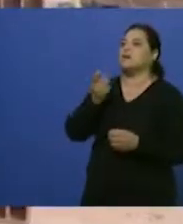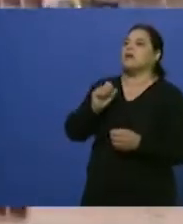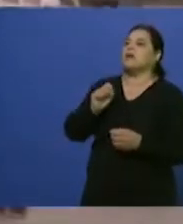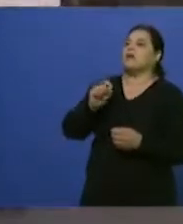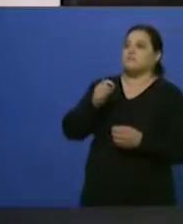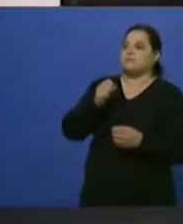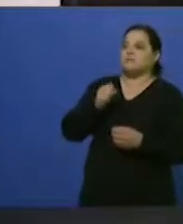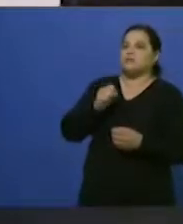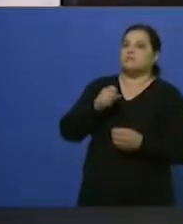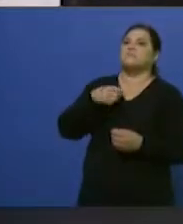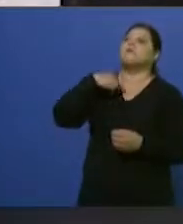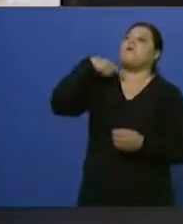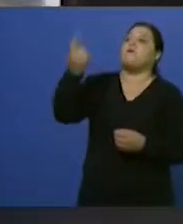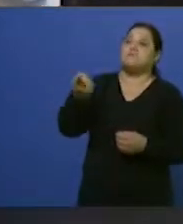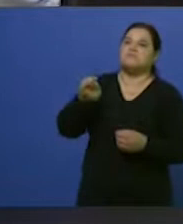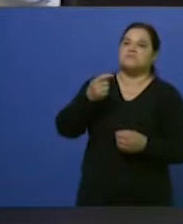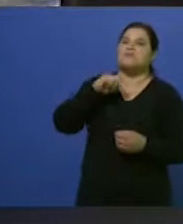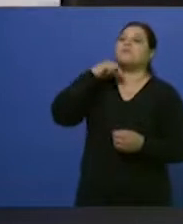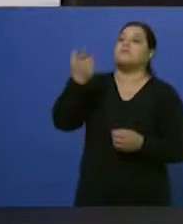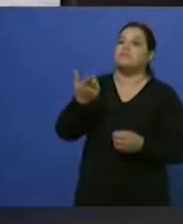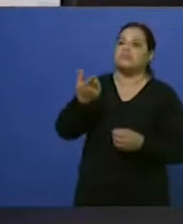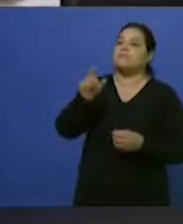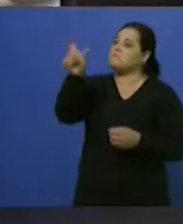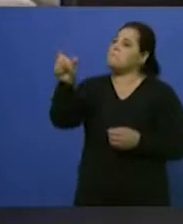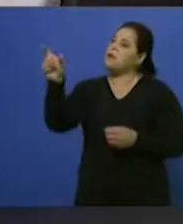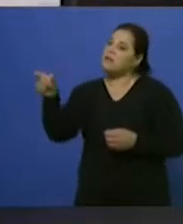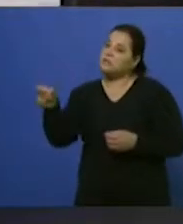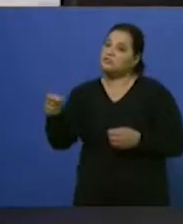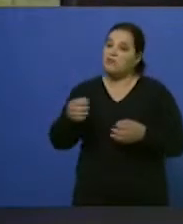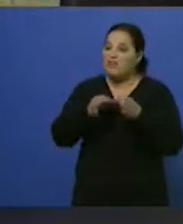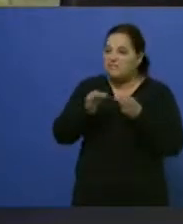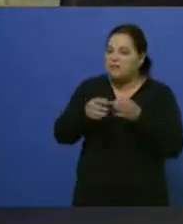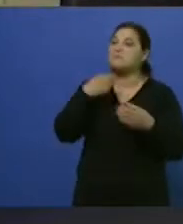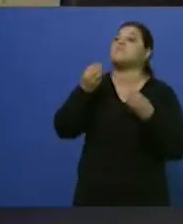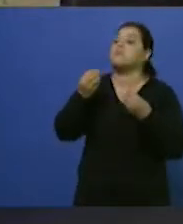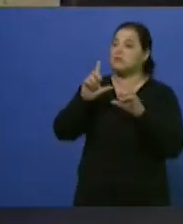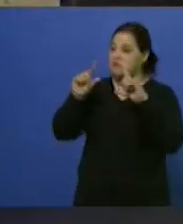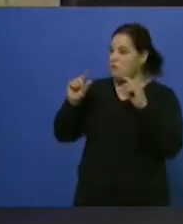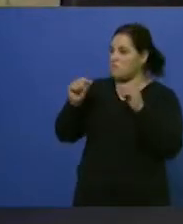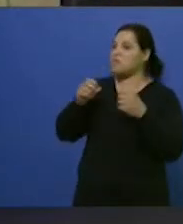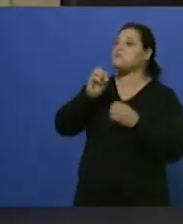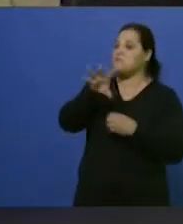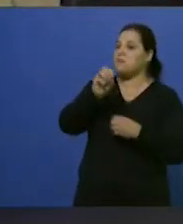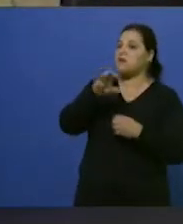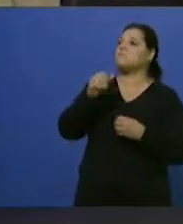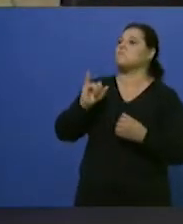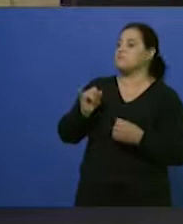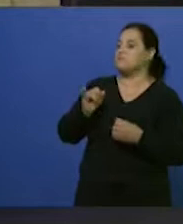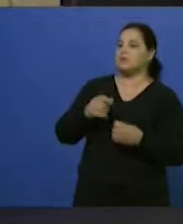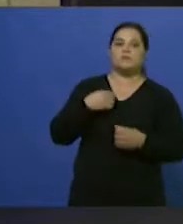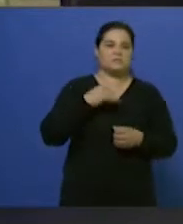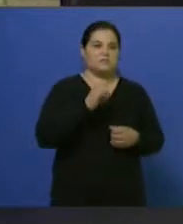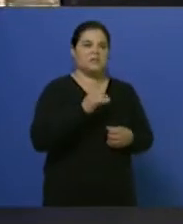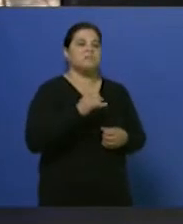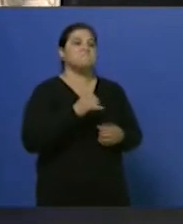de los desarrollistas que están junto a vos en ese proyecto? Sí, ningún problema. ¿Quiénes son? Decinos los nombres, si puede ser.